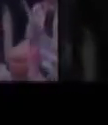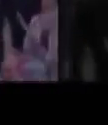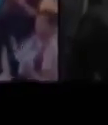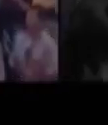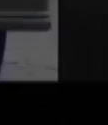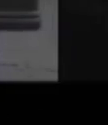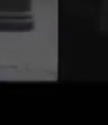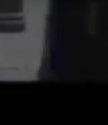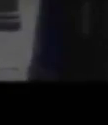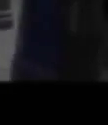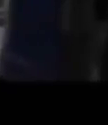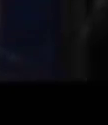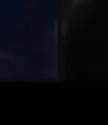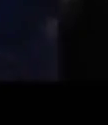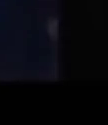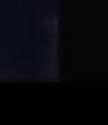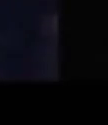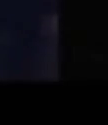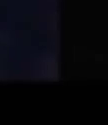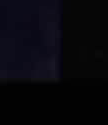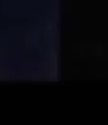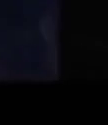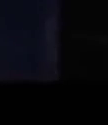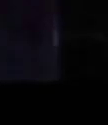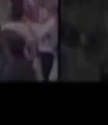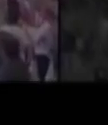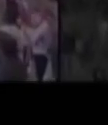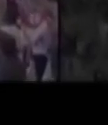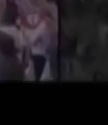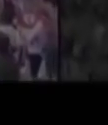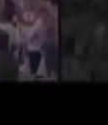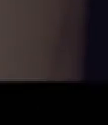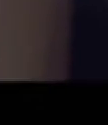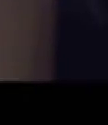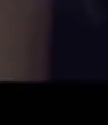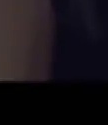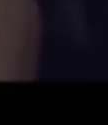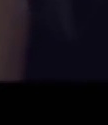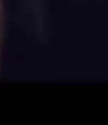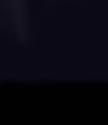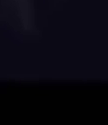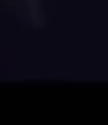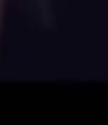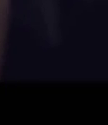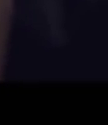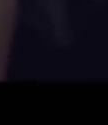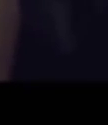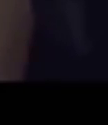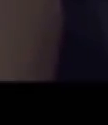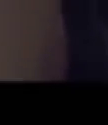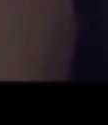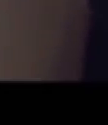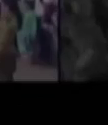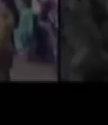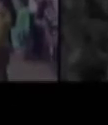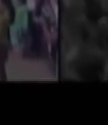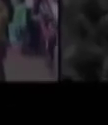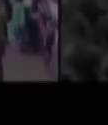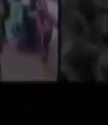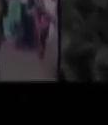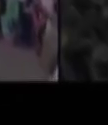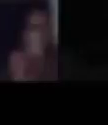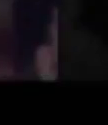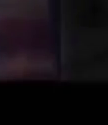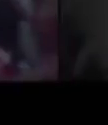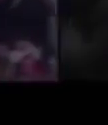lo prometí. Y le voy a ser fiel a la patria de Martí,